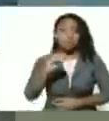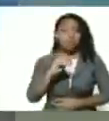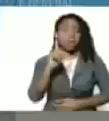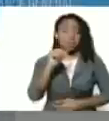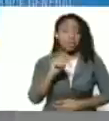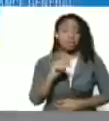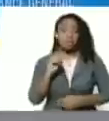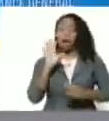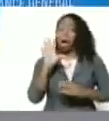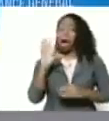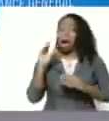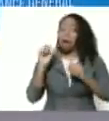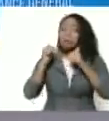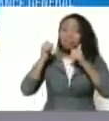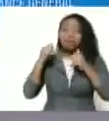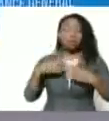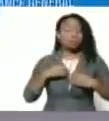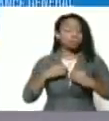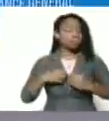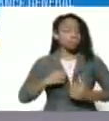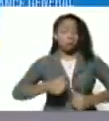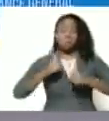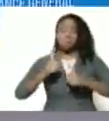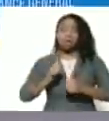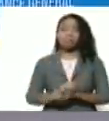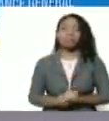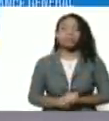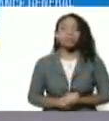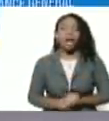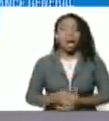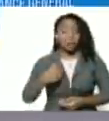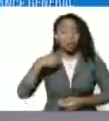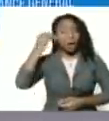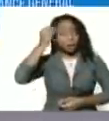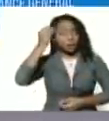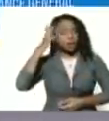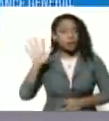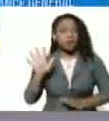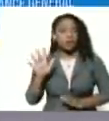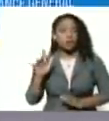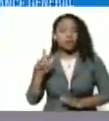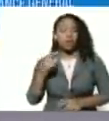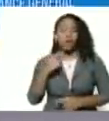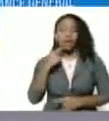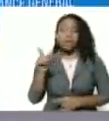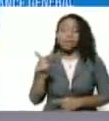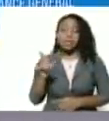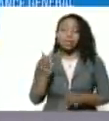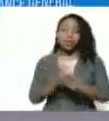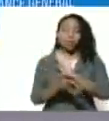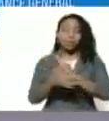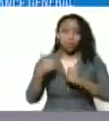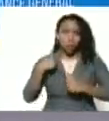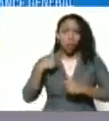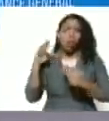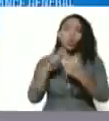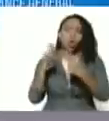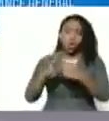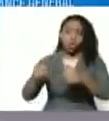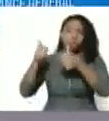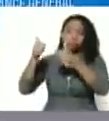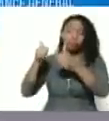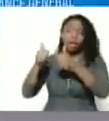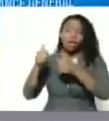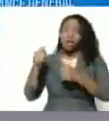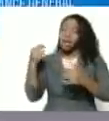bien, y además ejercen, así lo creo, Piñate y Ernesto, a los cuales los conozco muy bien de